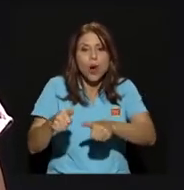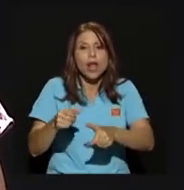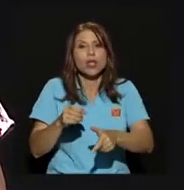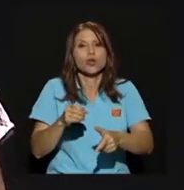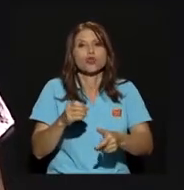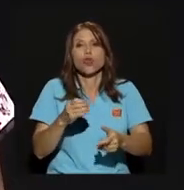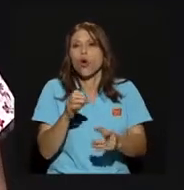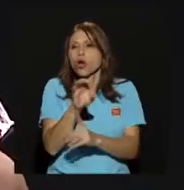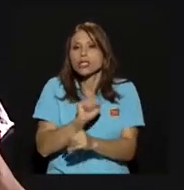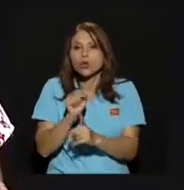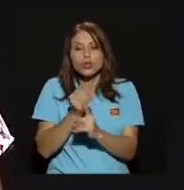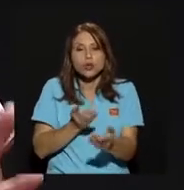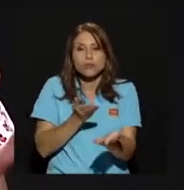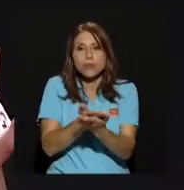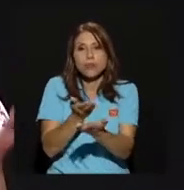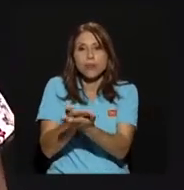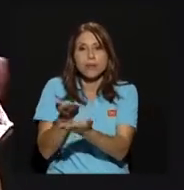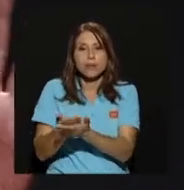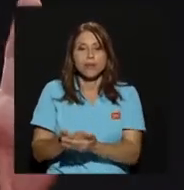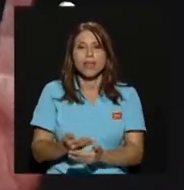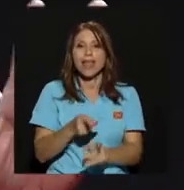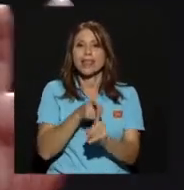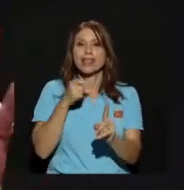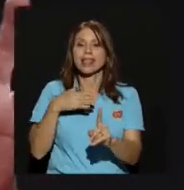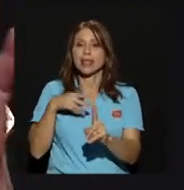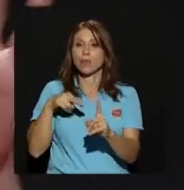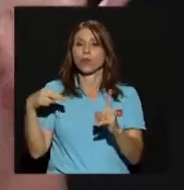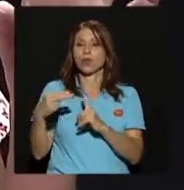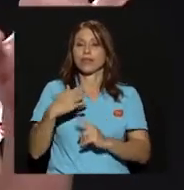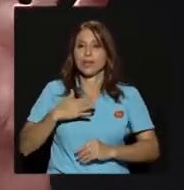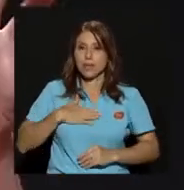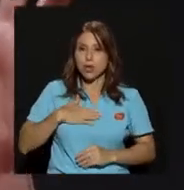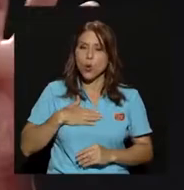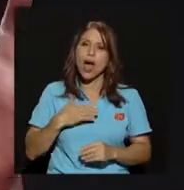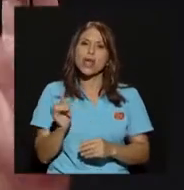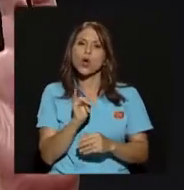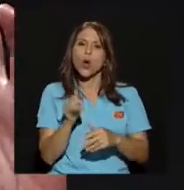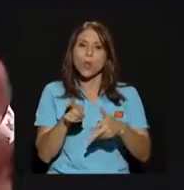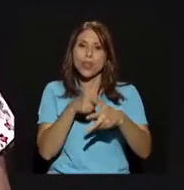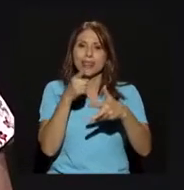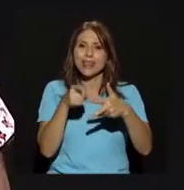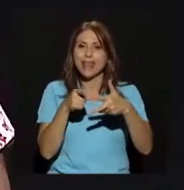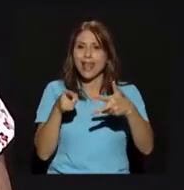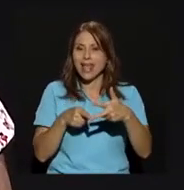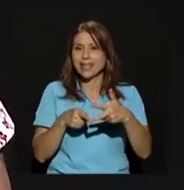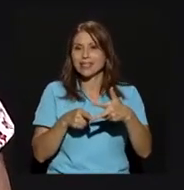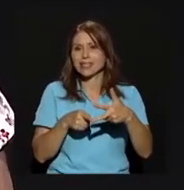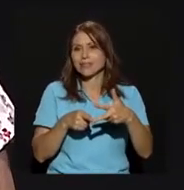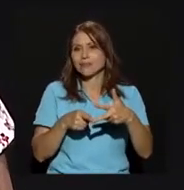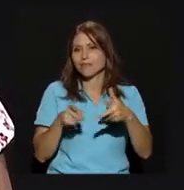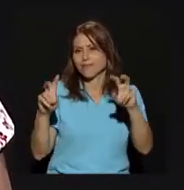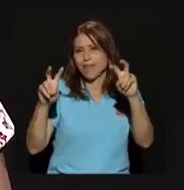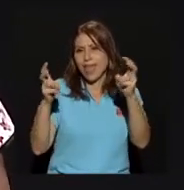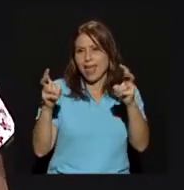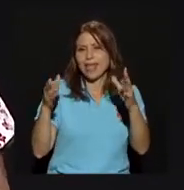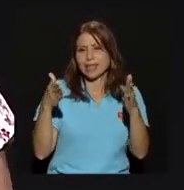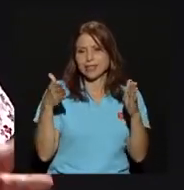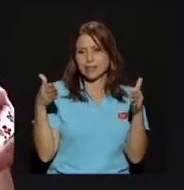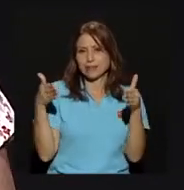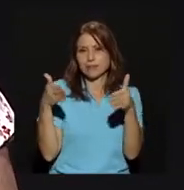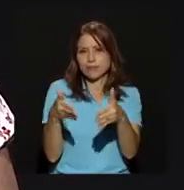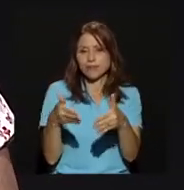situaciones. Y bueno, desde mi punto de vista hay como tres grandes, digamos, ejes que yo los colocaría de esta